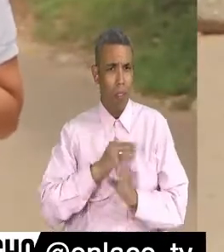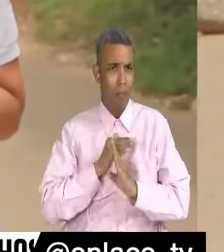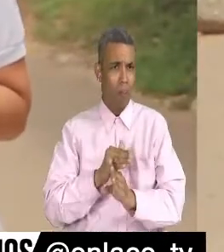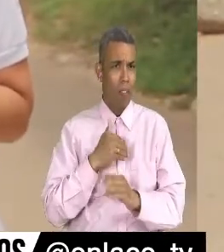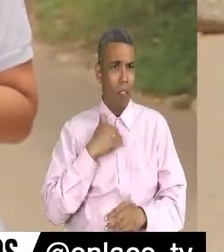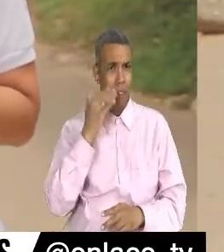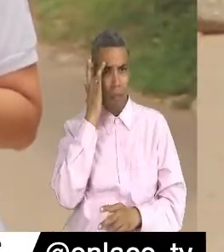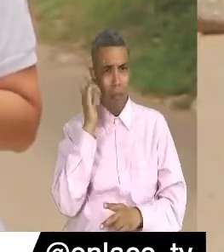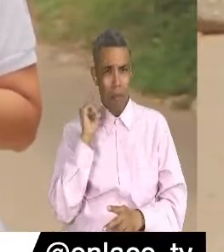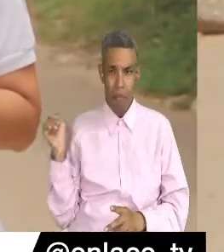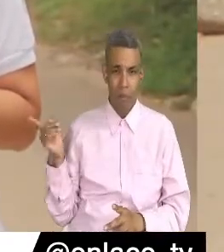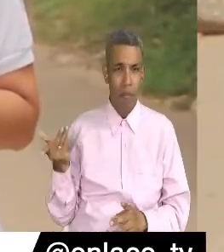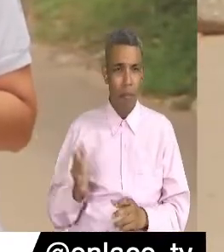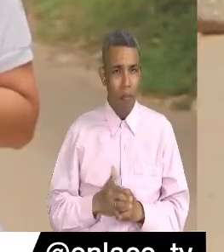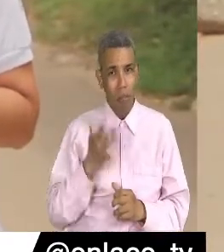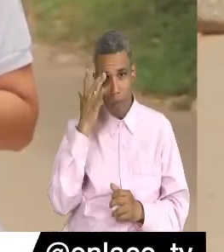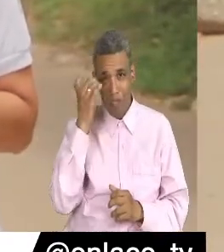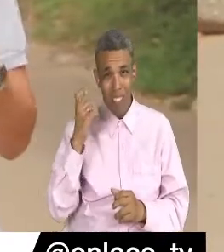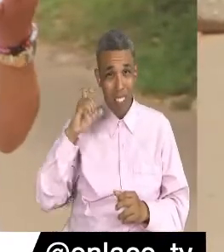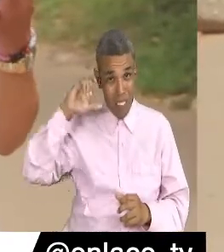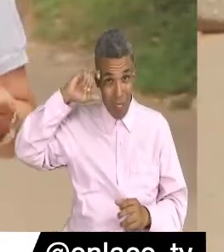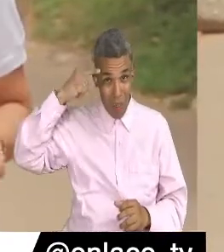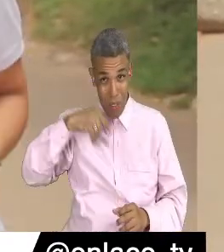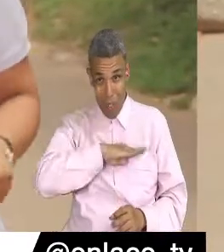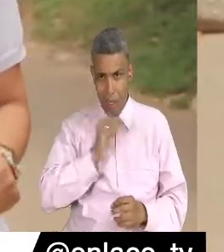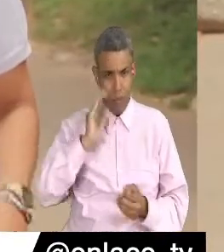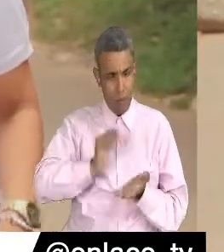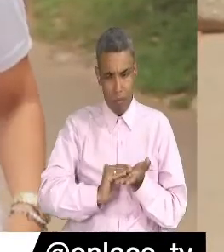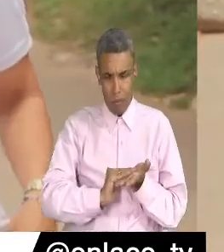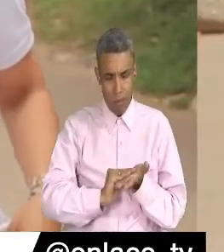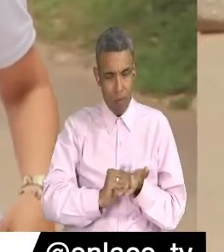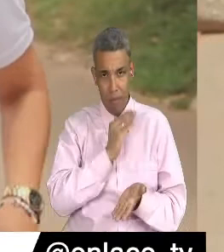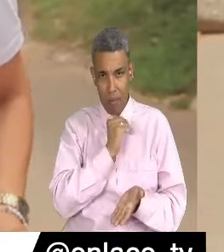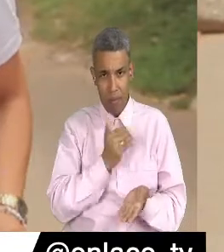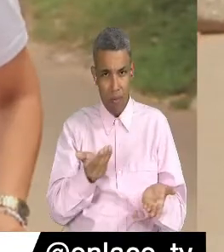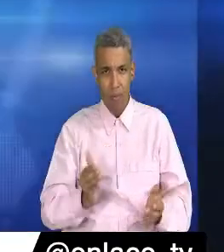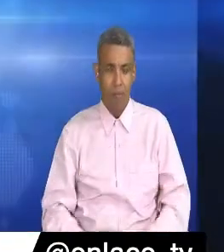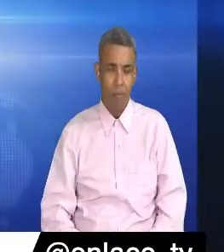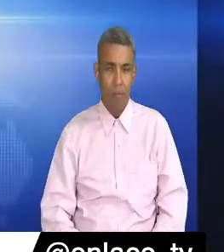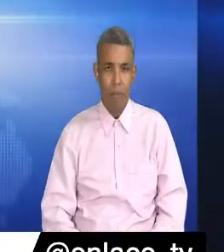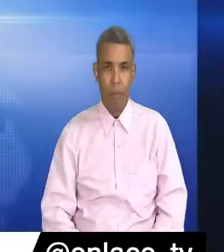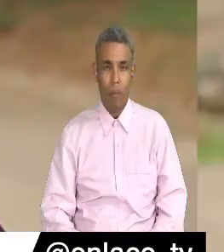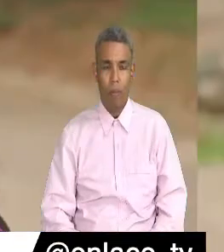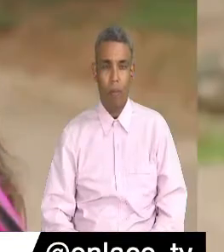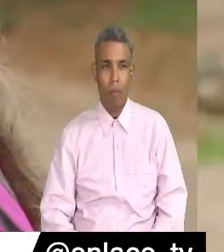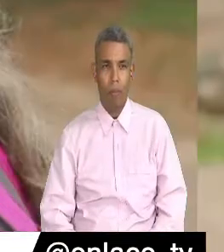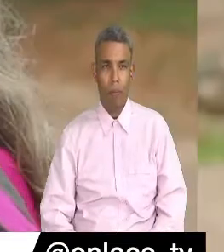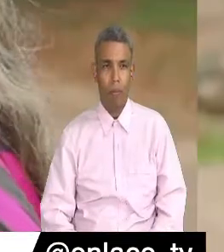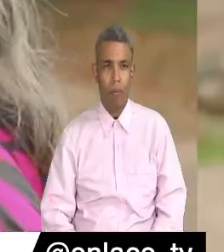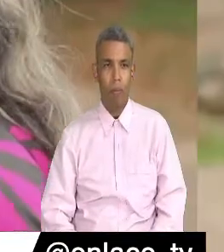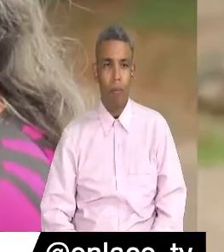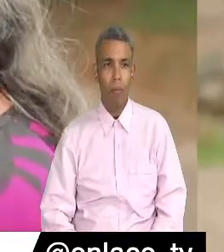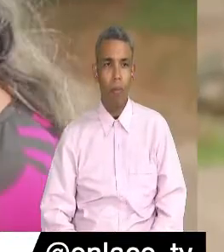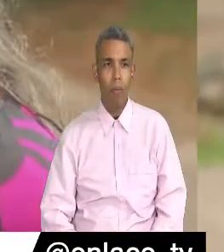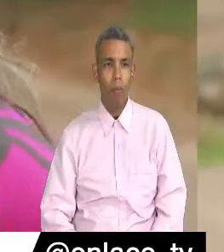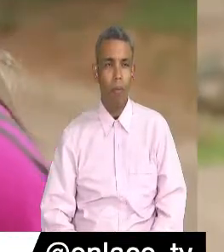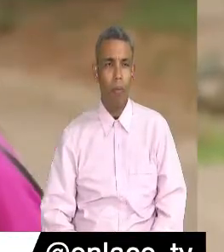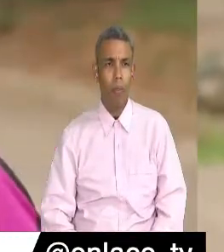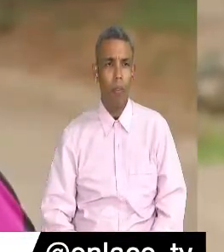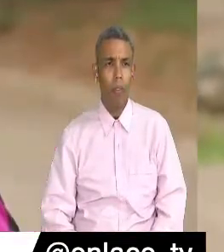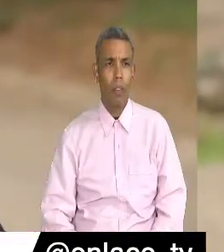cráter sea intervenido lo más pronto posible. Esto dijeron sobre esta problemática. Una problemática que llevamos